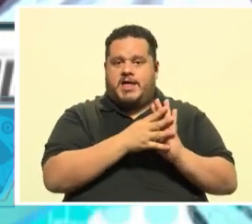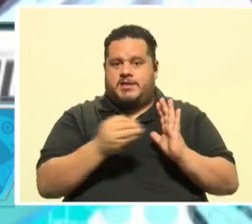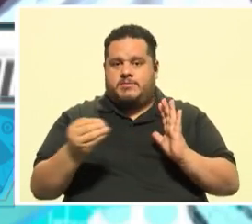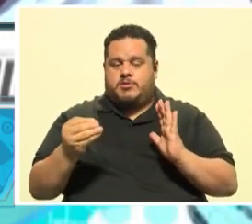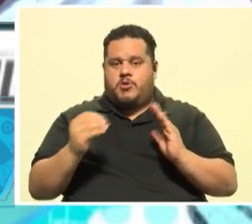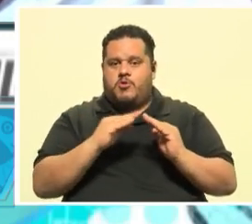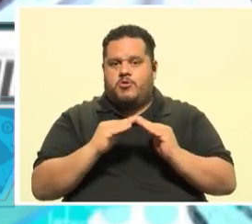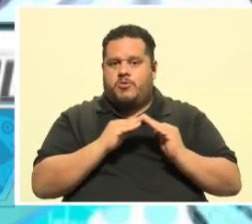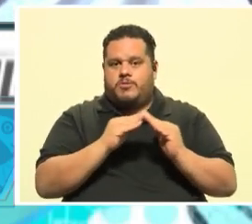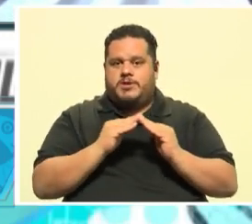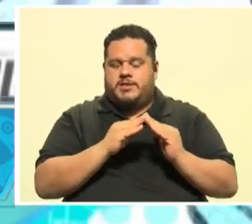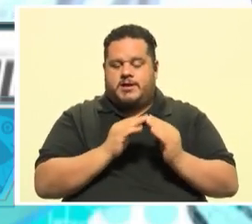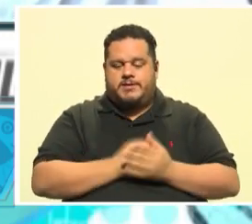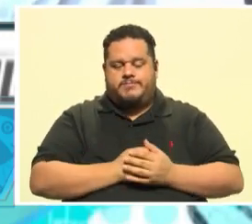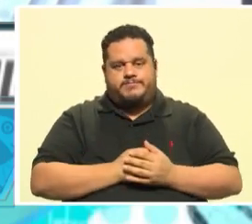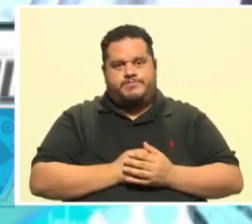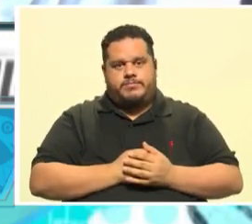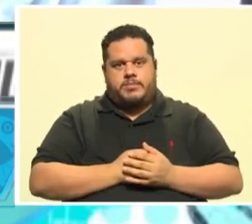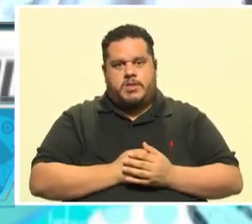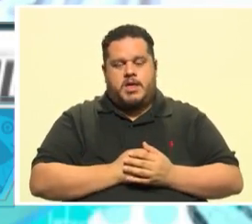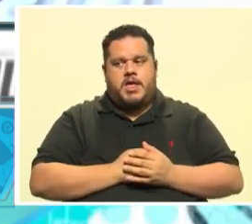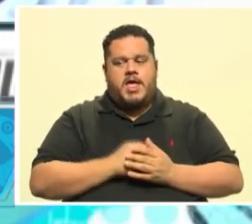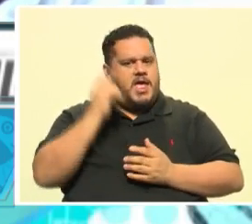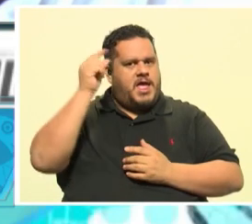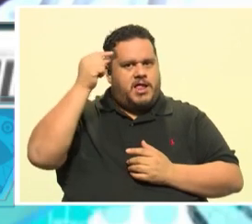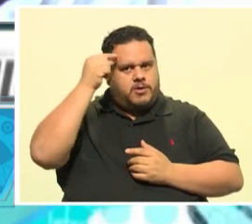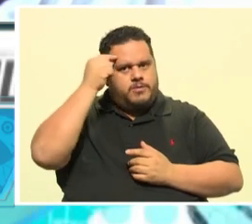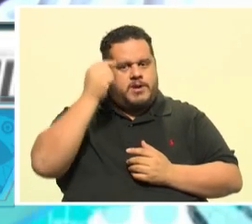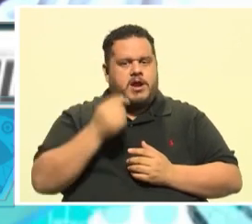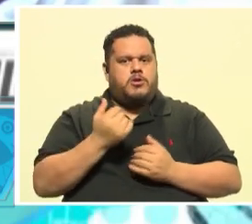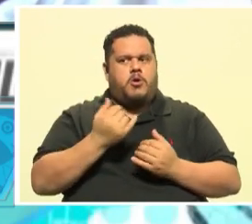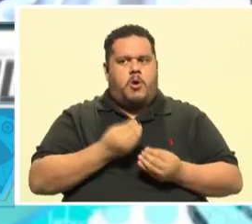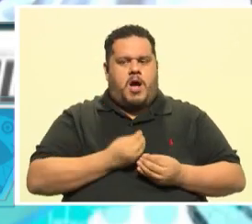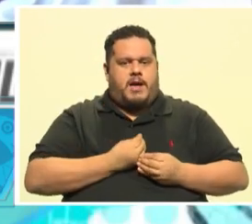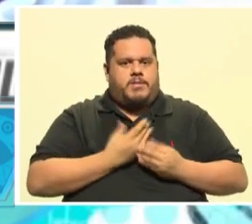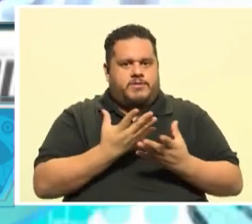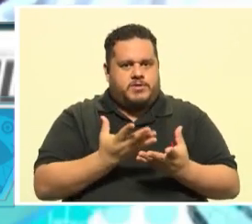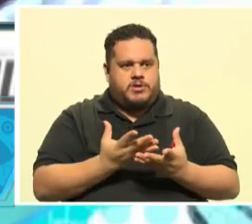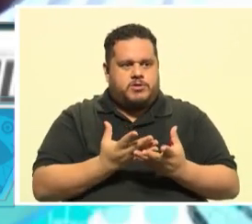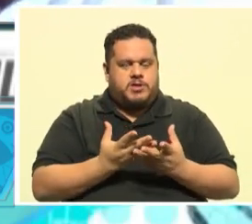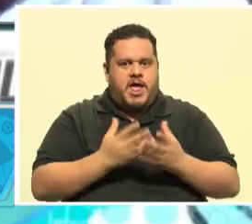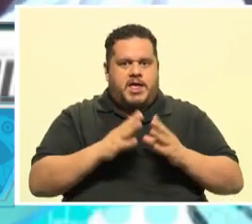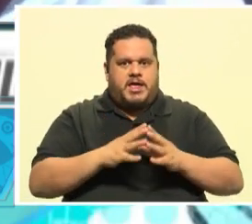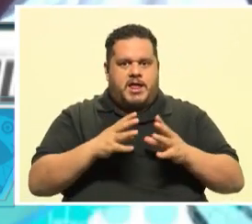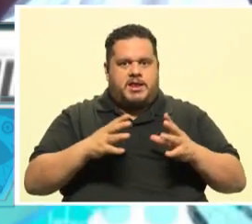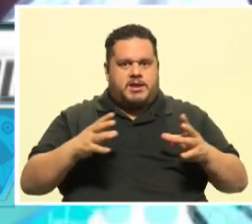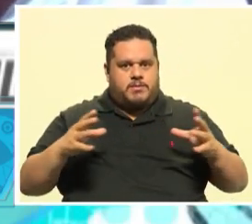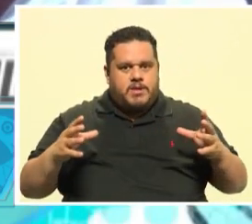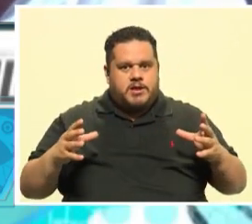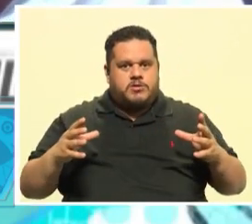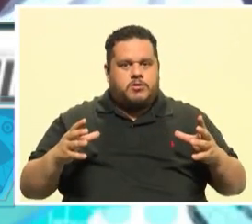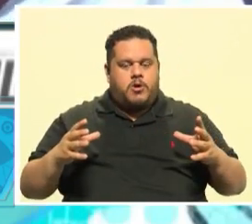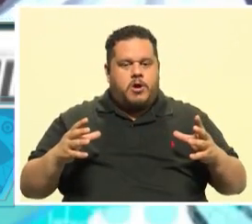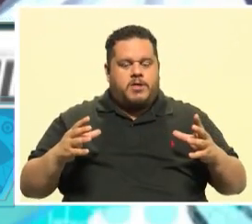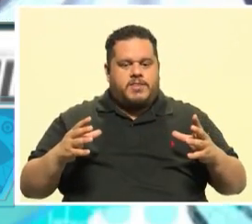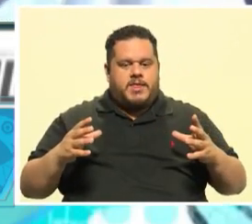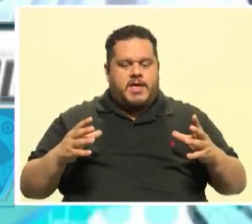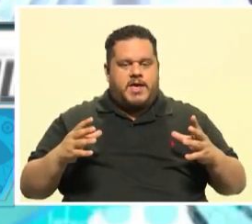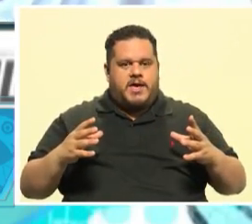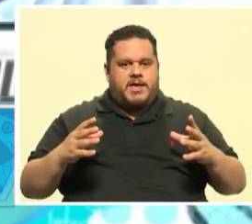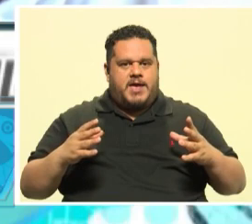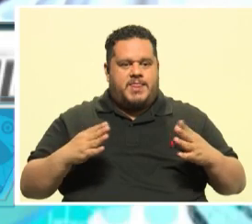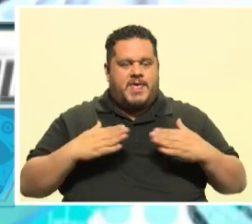Completamente precaria la que se vive en El Salvador en términos generales de la sociedad civil expuesta